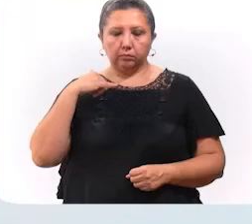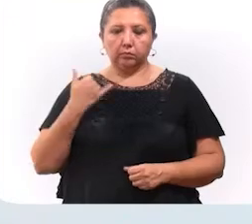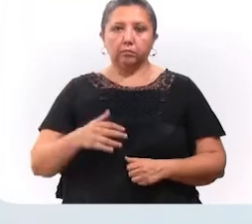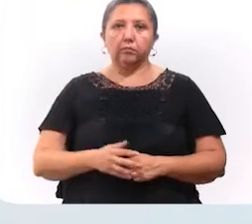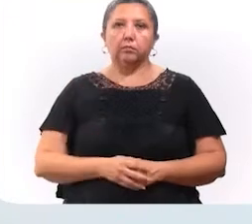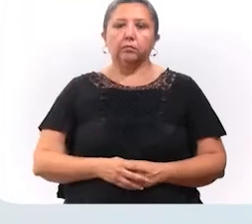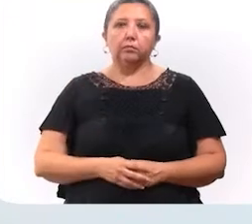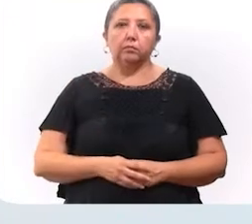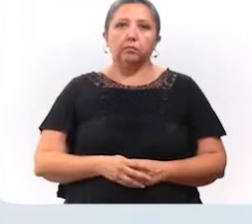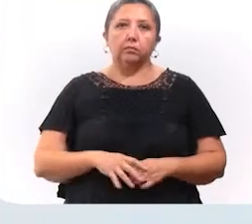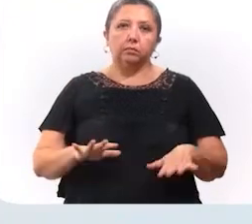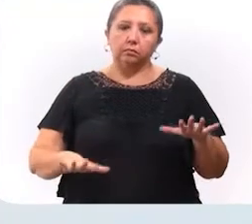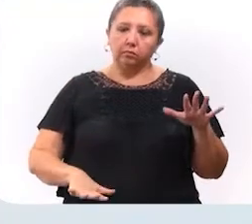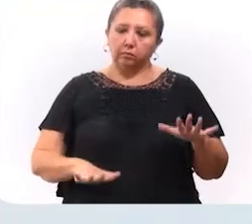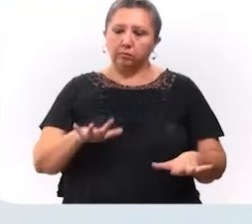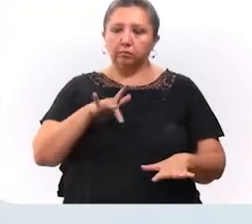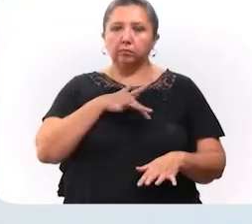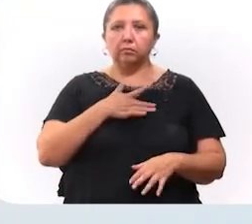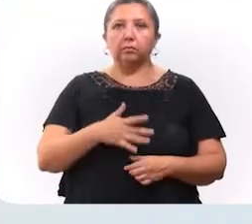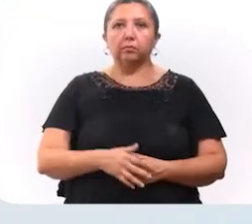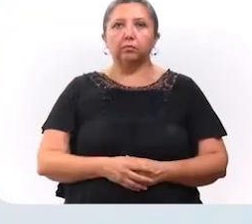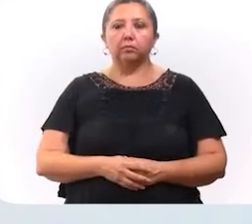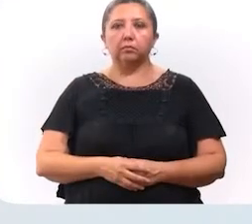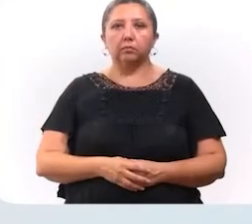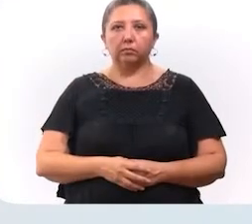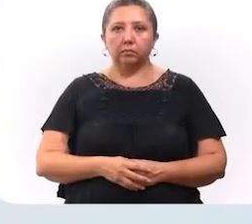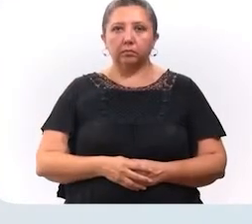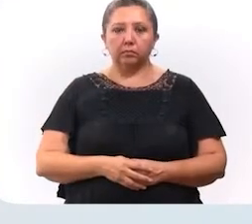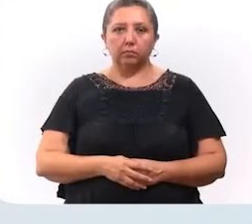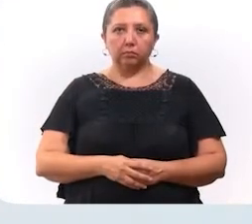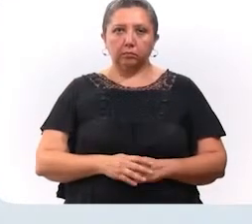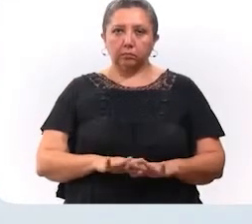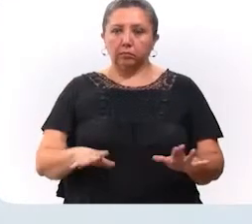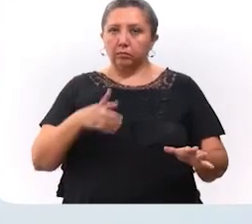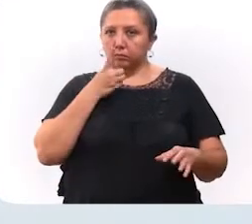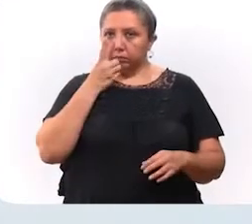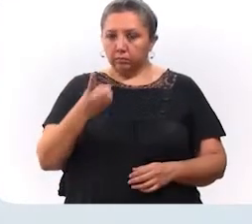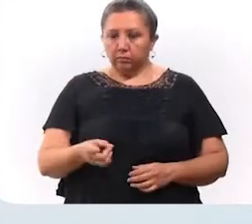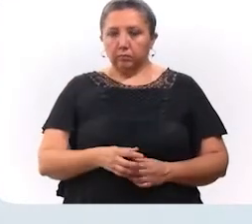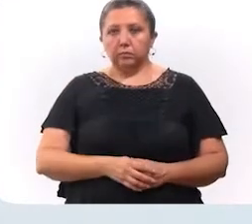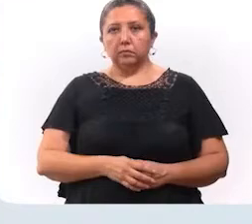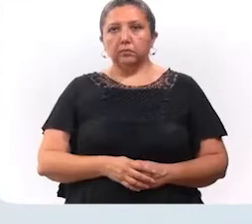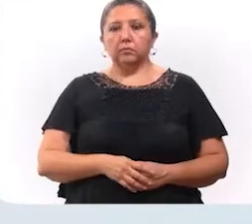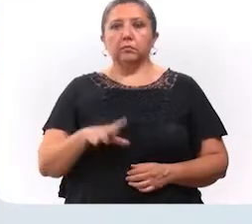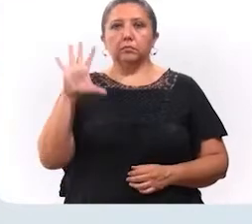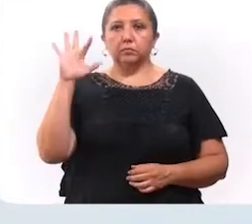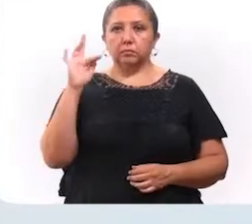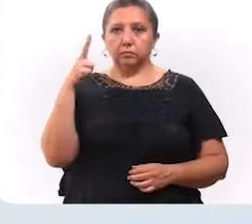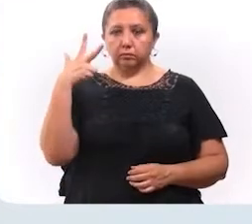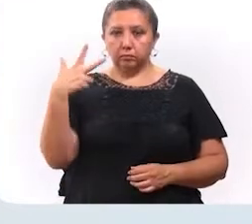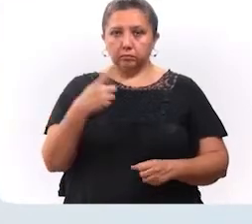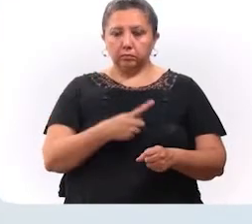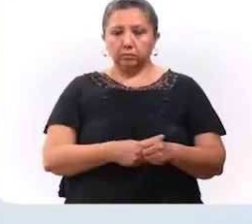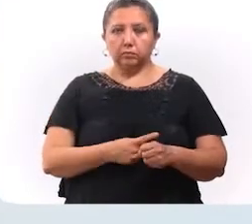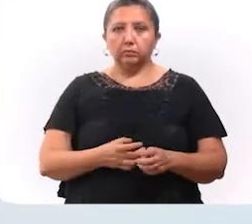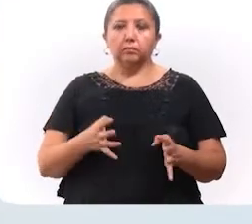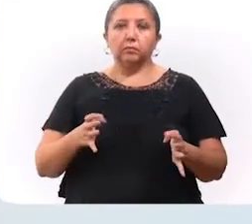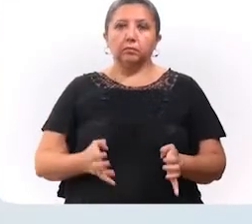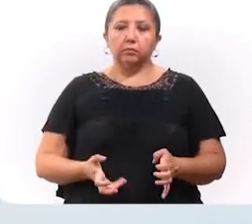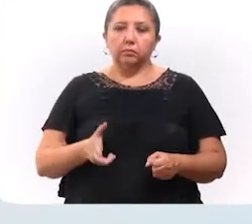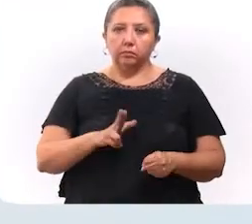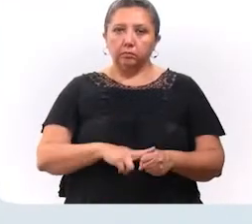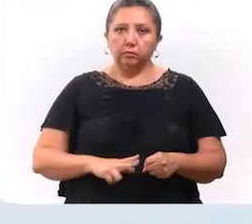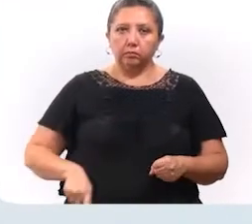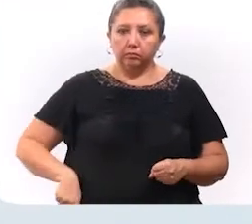Secretaría de Salud de Yucatán. Presentan síntomas leves. Como ya se mencionó, 48 de los casos